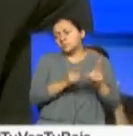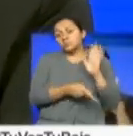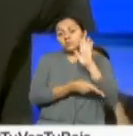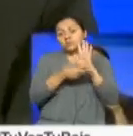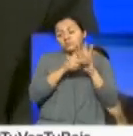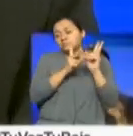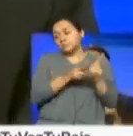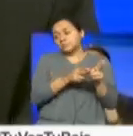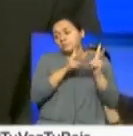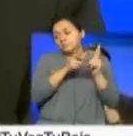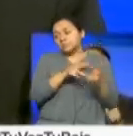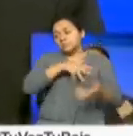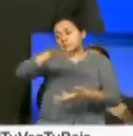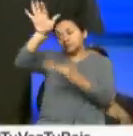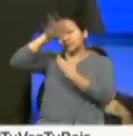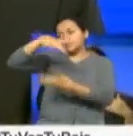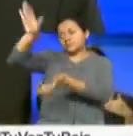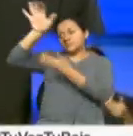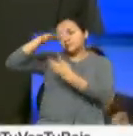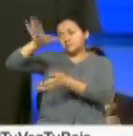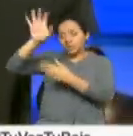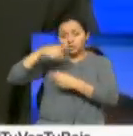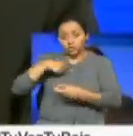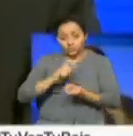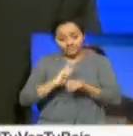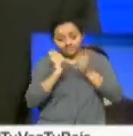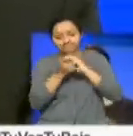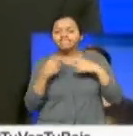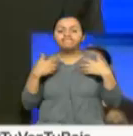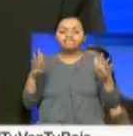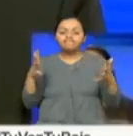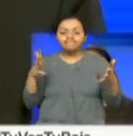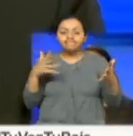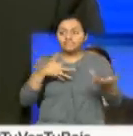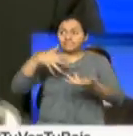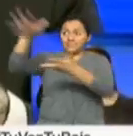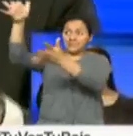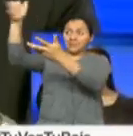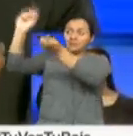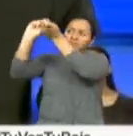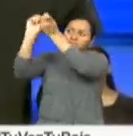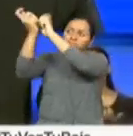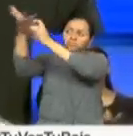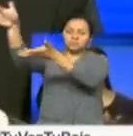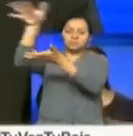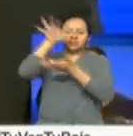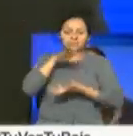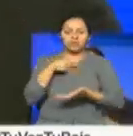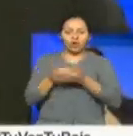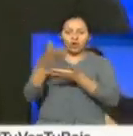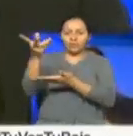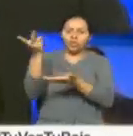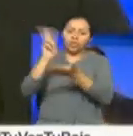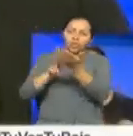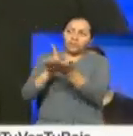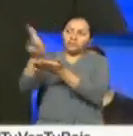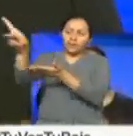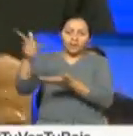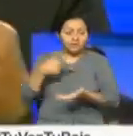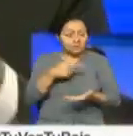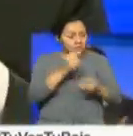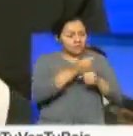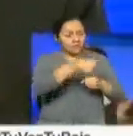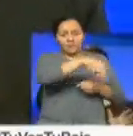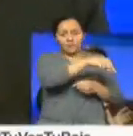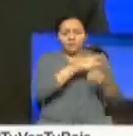crudo, importando derivados. Además de perder plata, eso hace más vulnerable a la economía nacional, no se genera valor agregado, no se genera empleo.